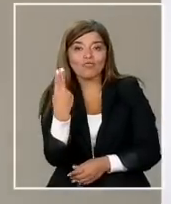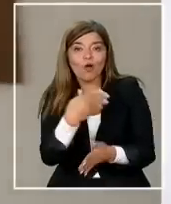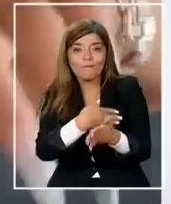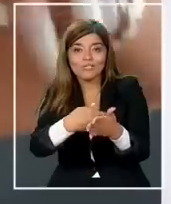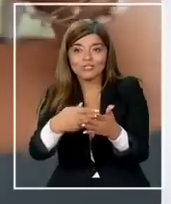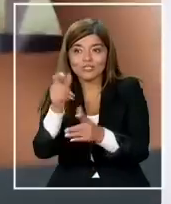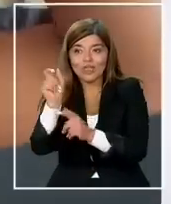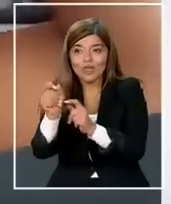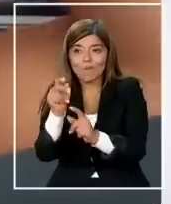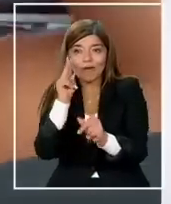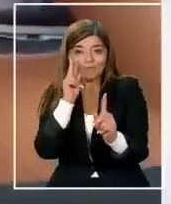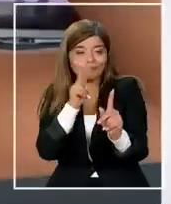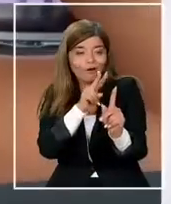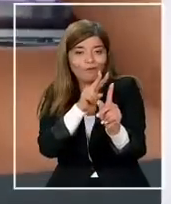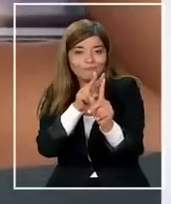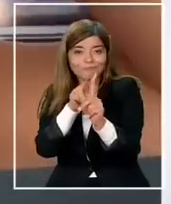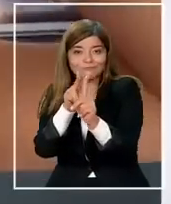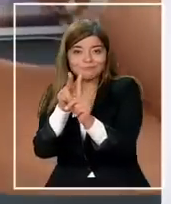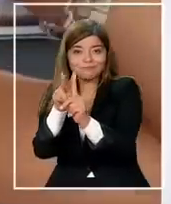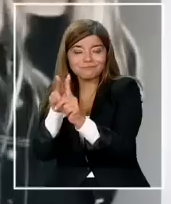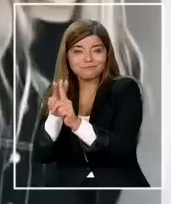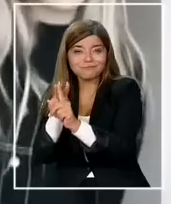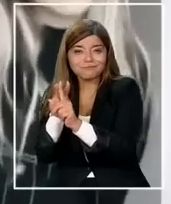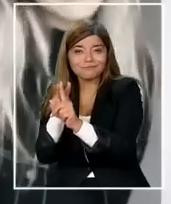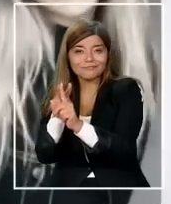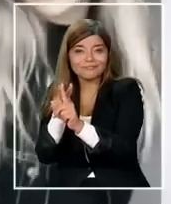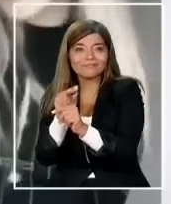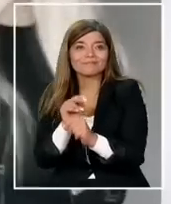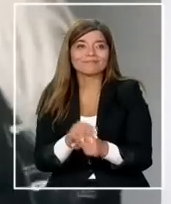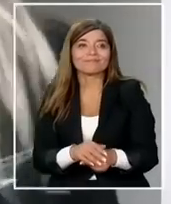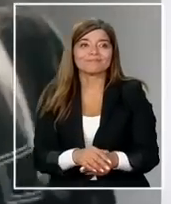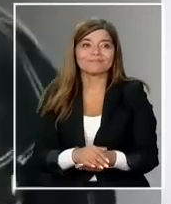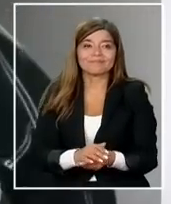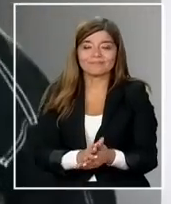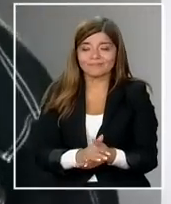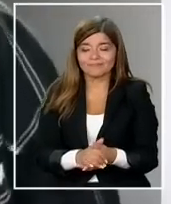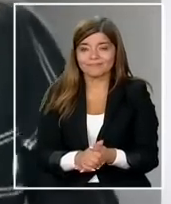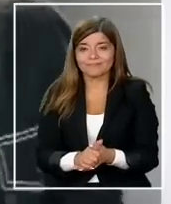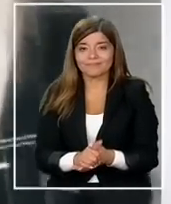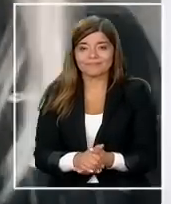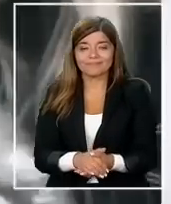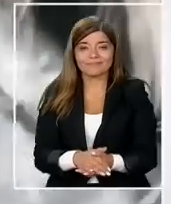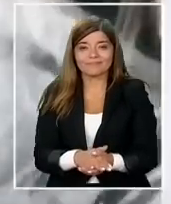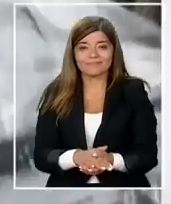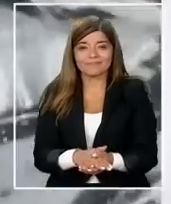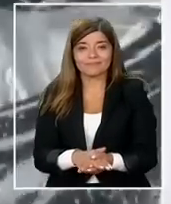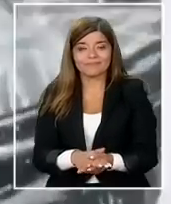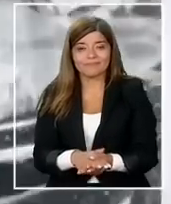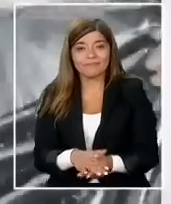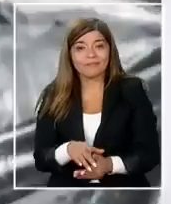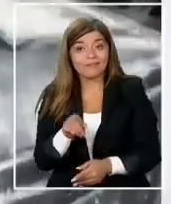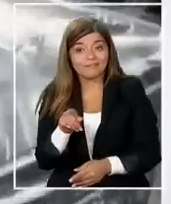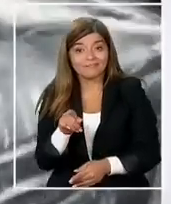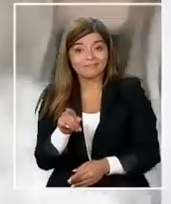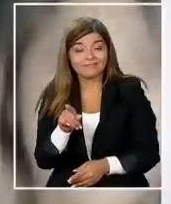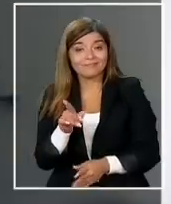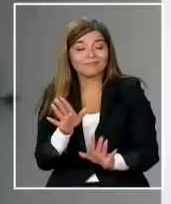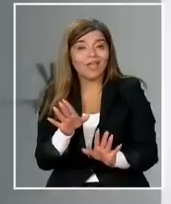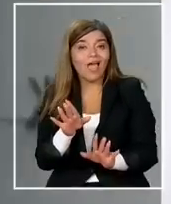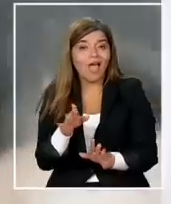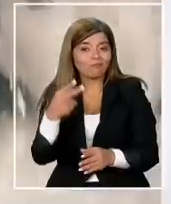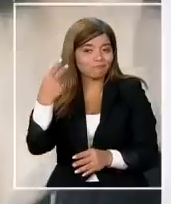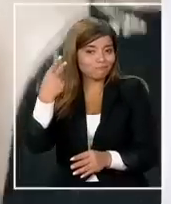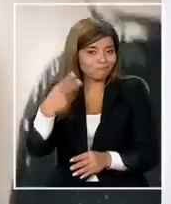personas que siguen cada uno de sus pasos. Me vuelves loco toda tú, ¿qué quieres que te diga? Ella tiene su